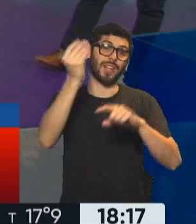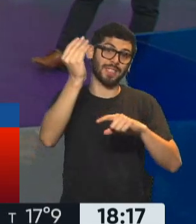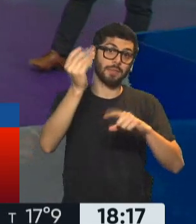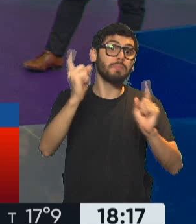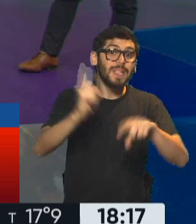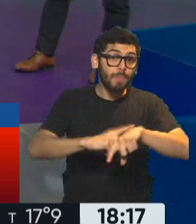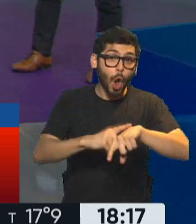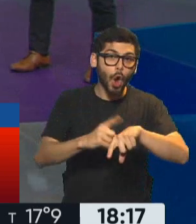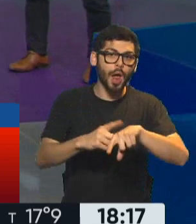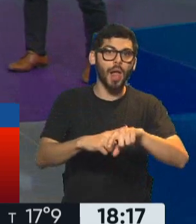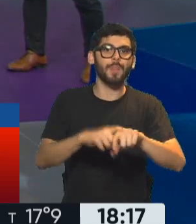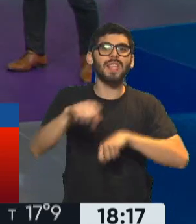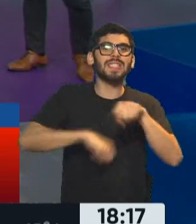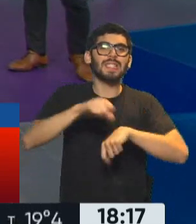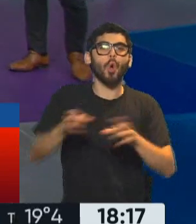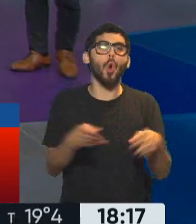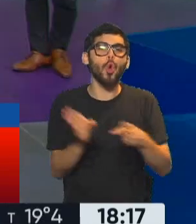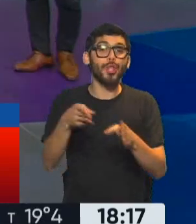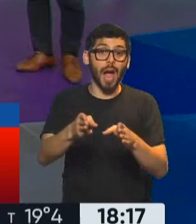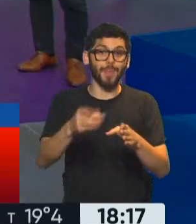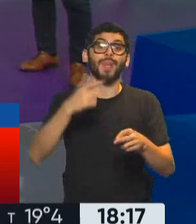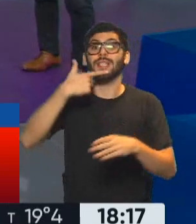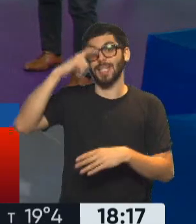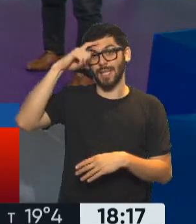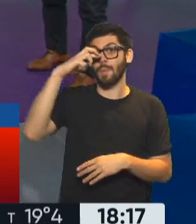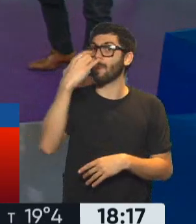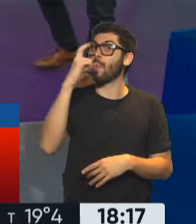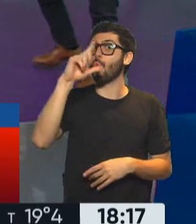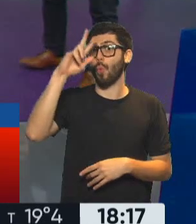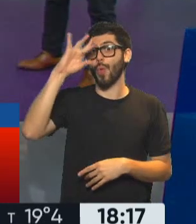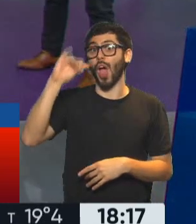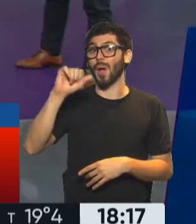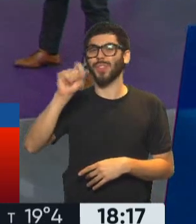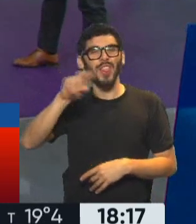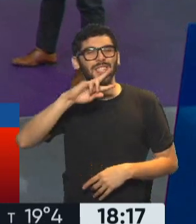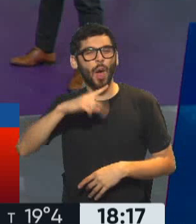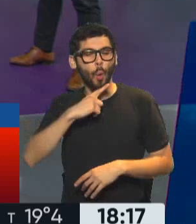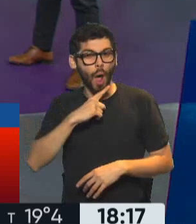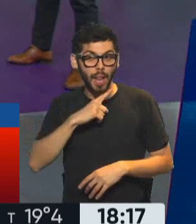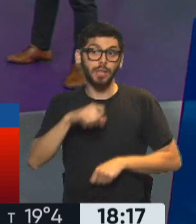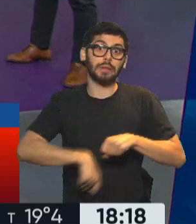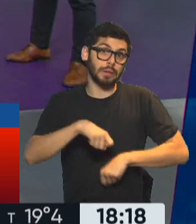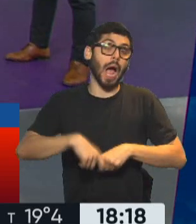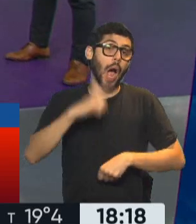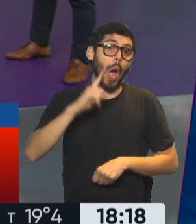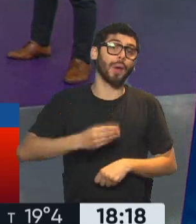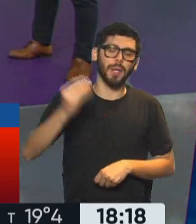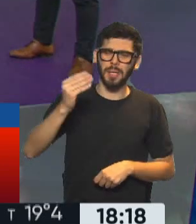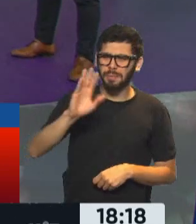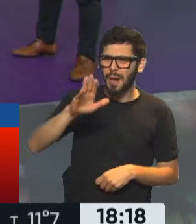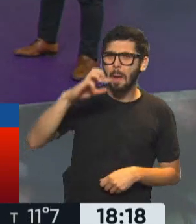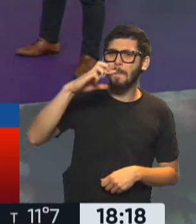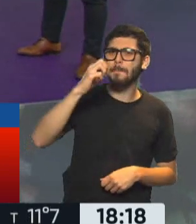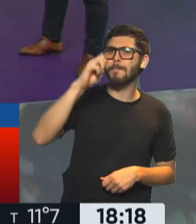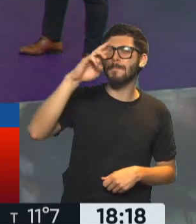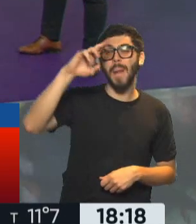eduardo sepúlveda allí estará el hombre de san juan peleando por un lugar paula pareto que nunca ha dejado de estar